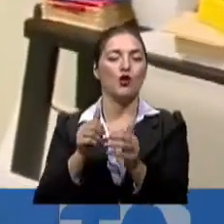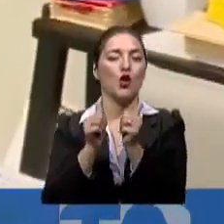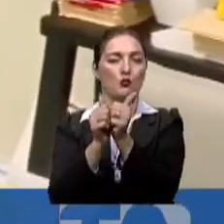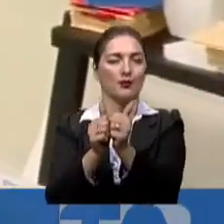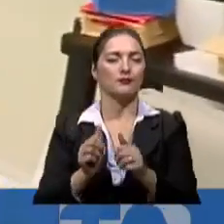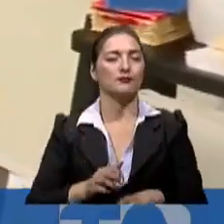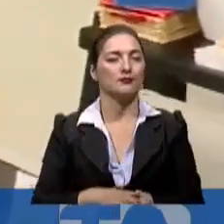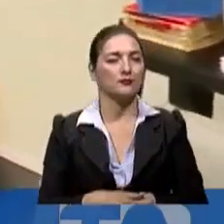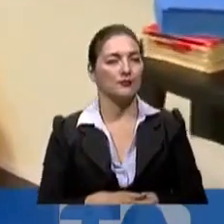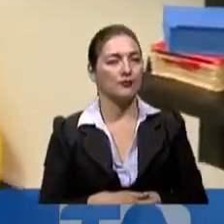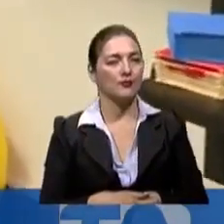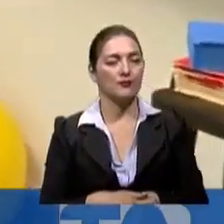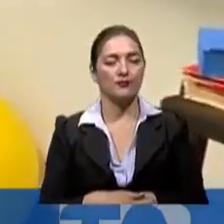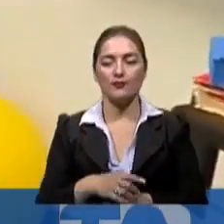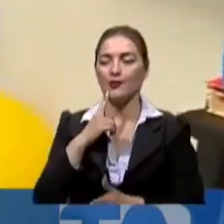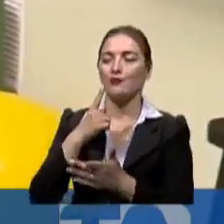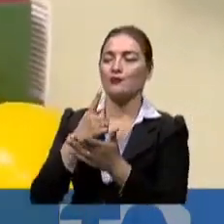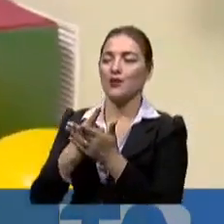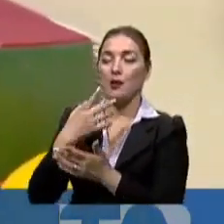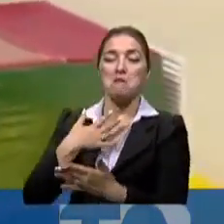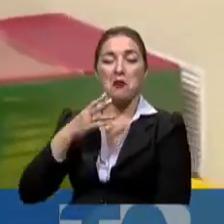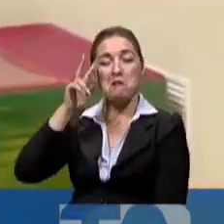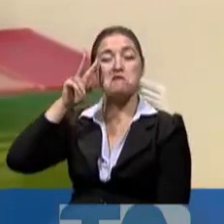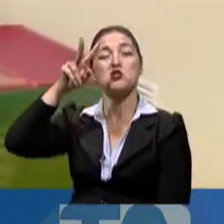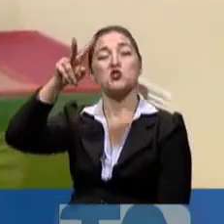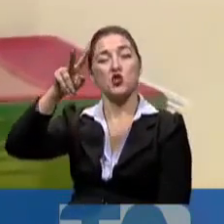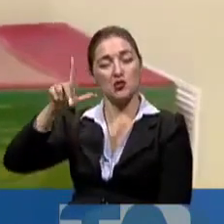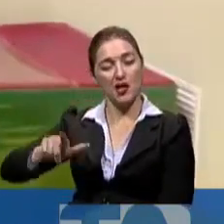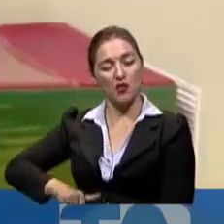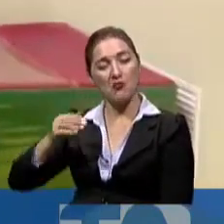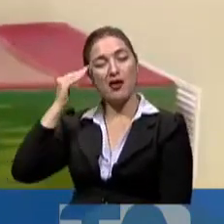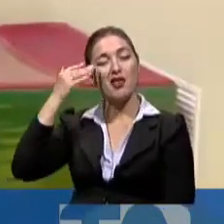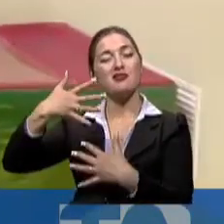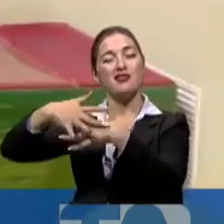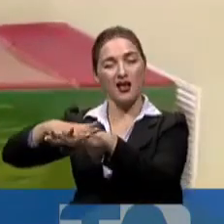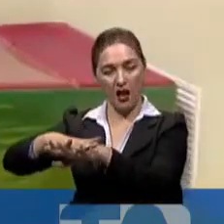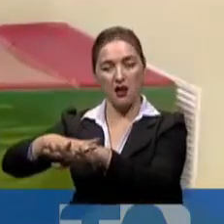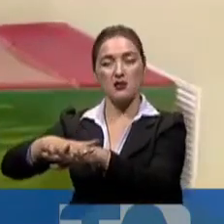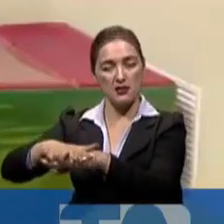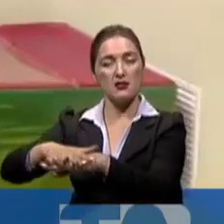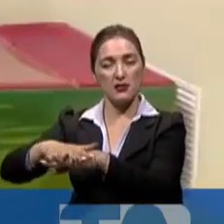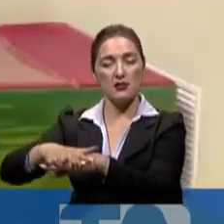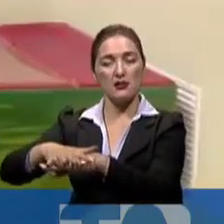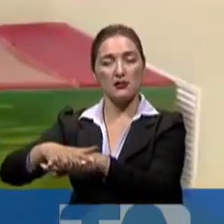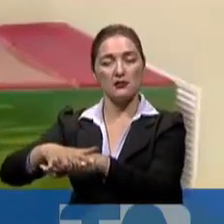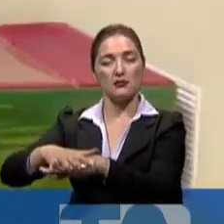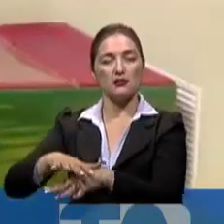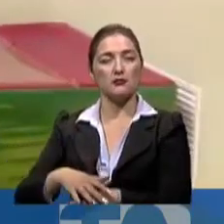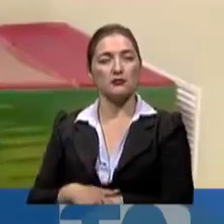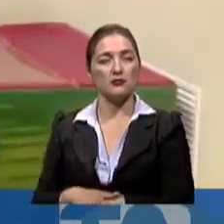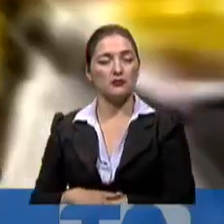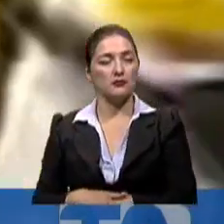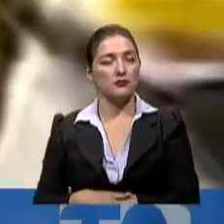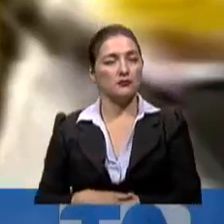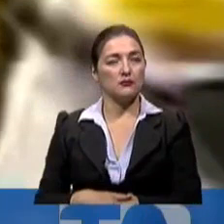acompañamiento Así es nosotros tenemos la visión de Salud Mental que es una Salud Mental integral es salud mentala hemos como